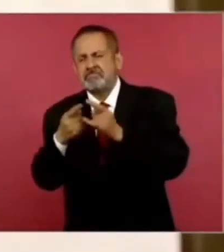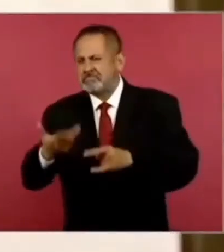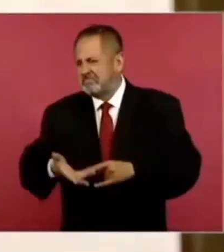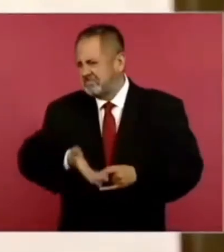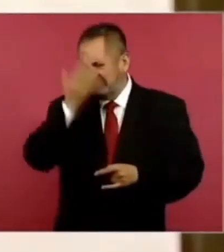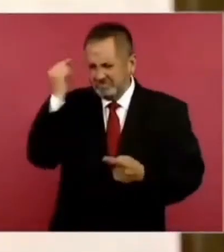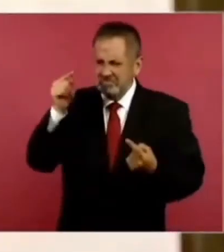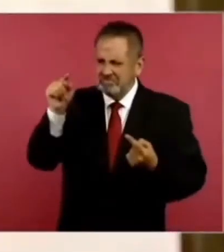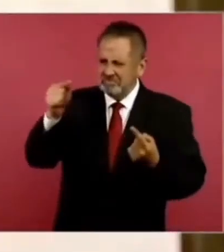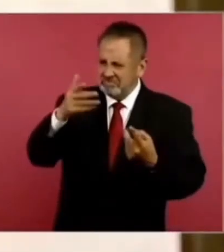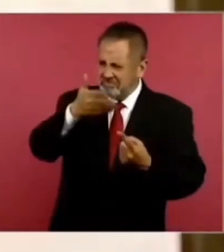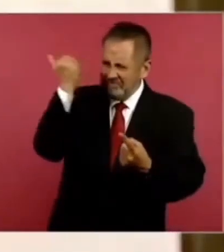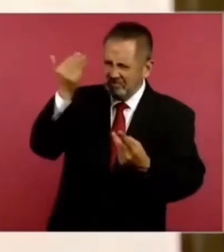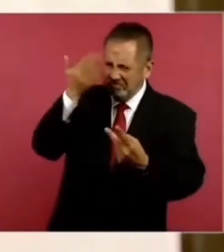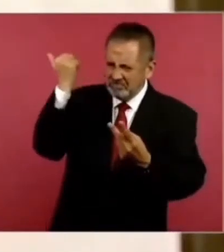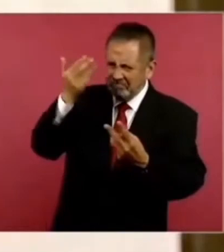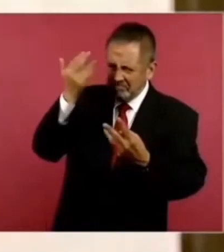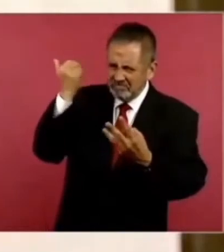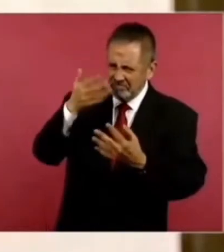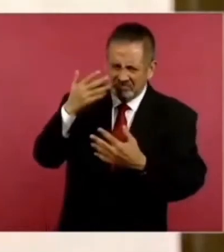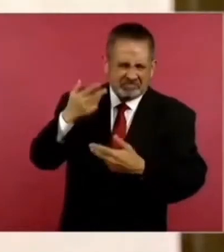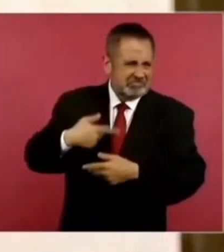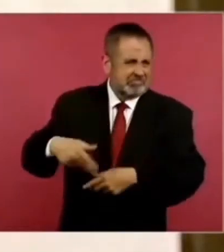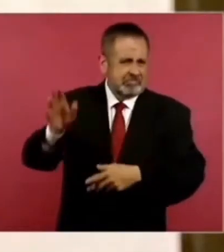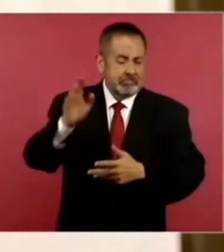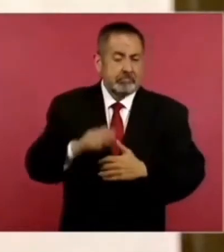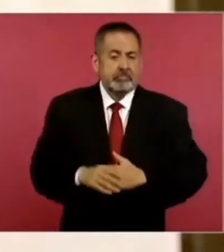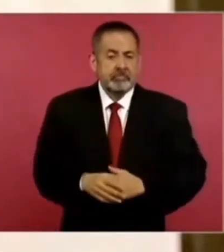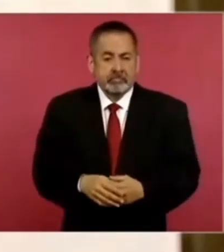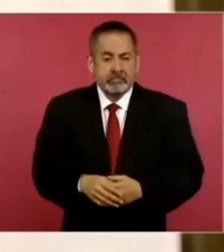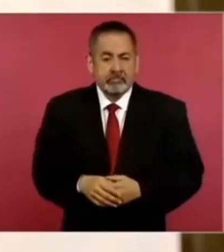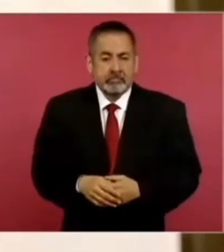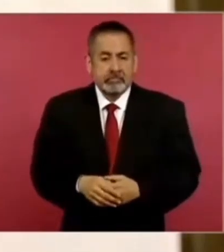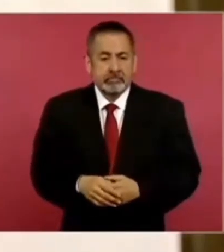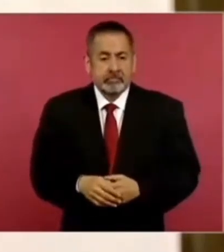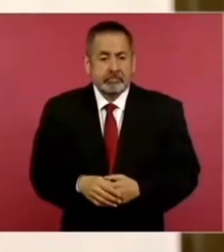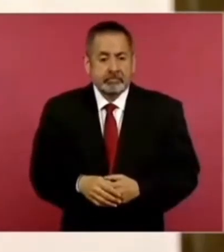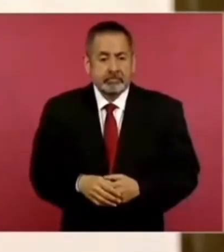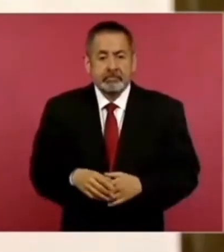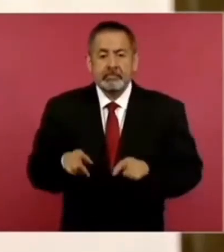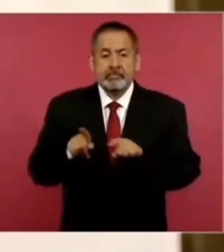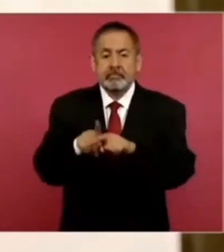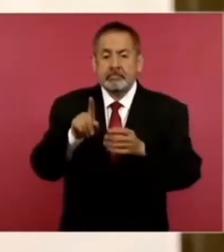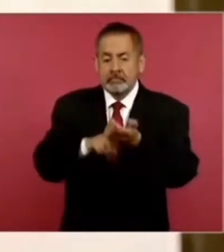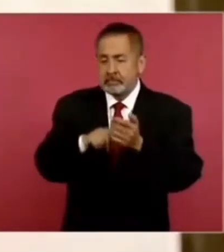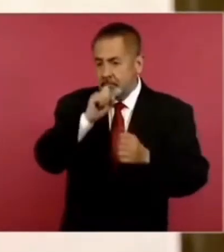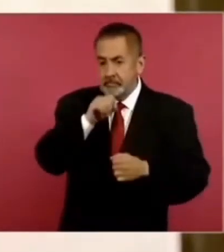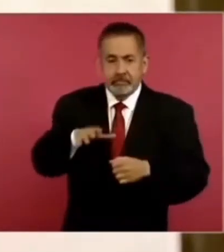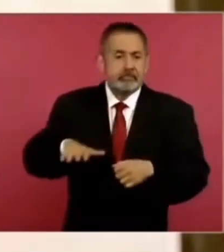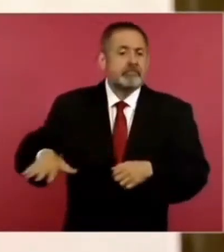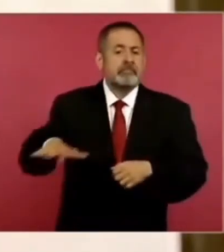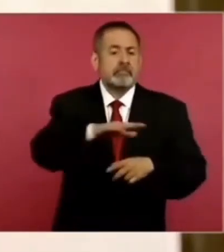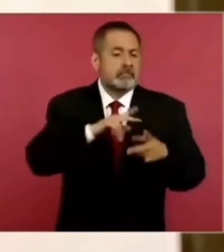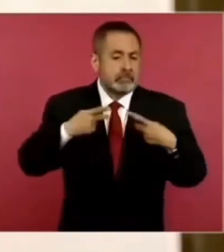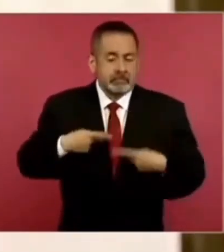lo mismo puede decirse de la clase baja